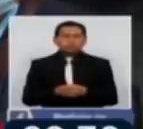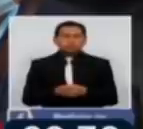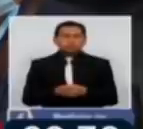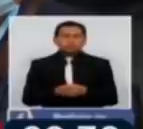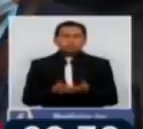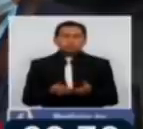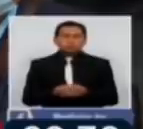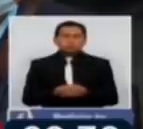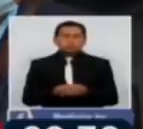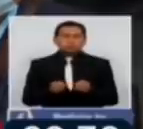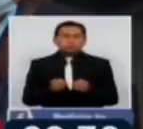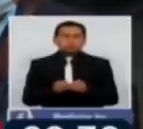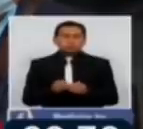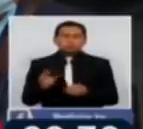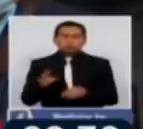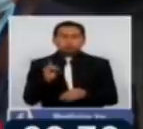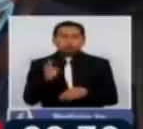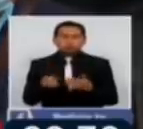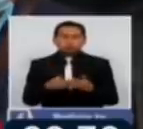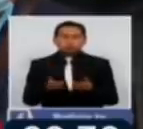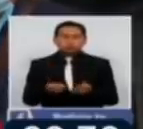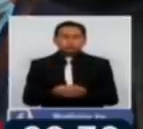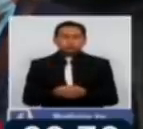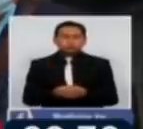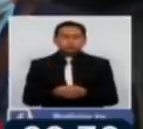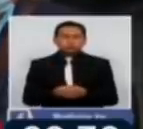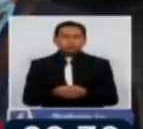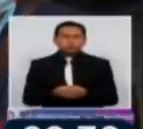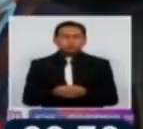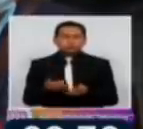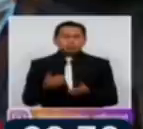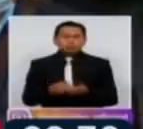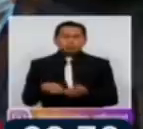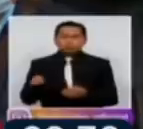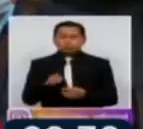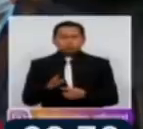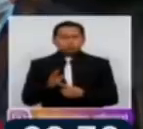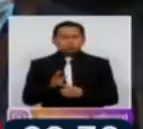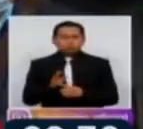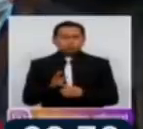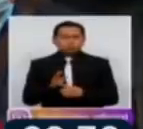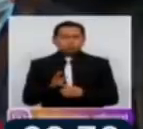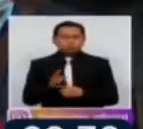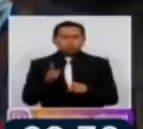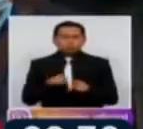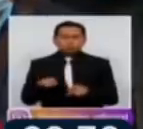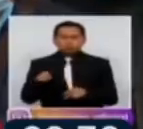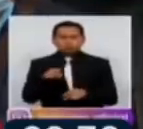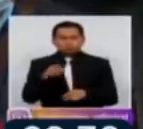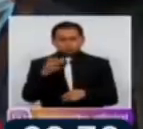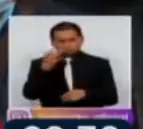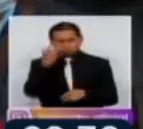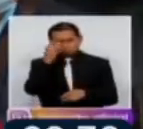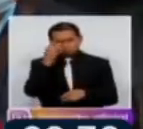todo, al pueblo boliviano, que una vez más ha demostrado que el pueblo sabio, que el